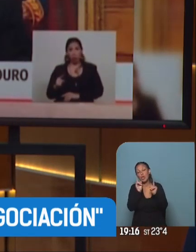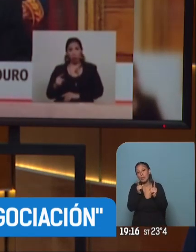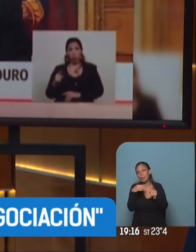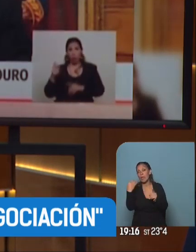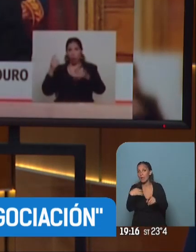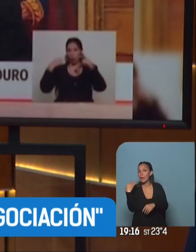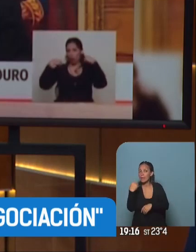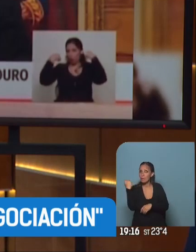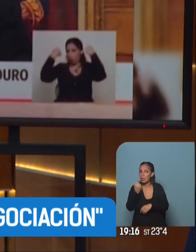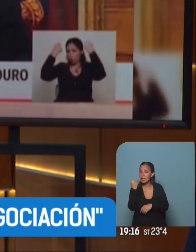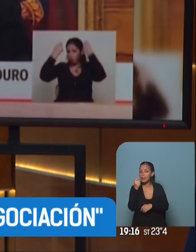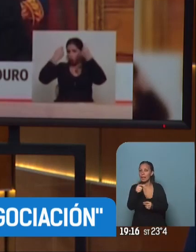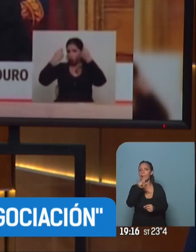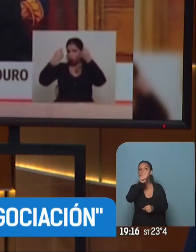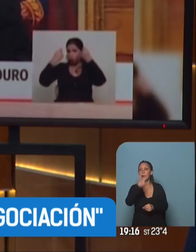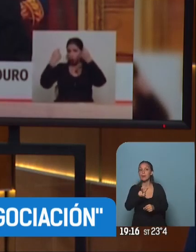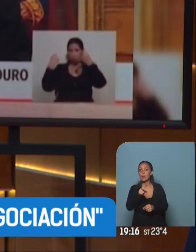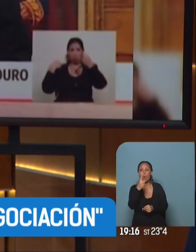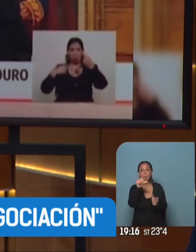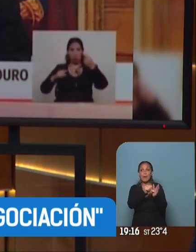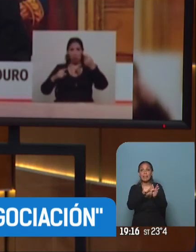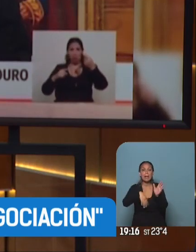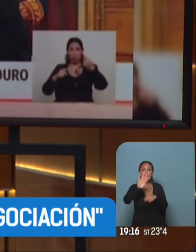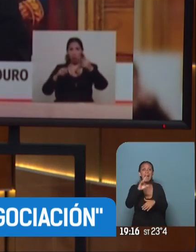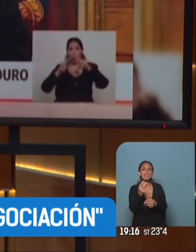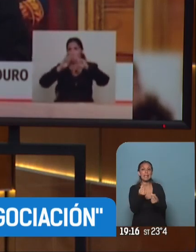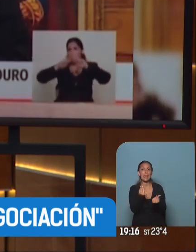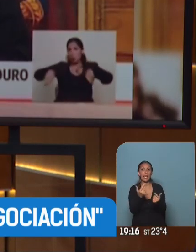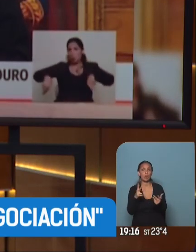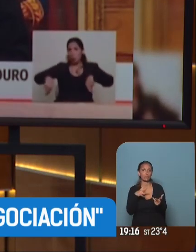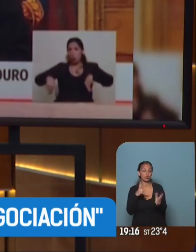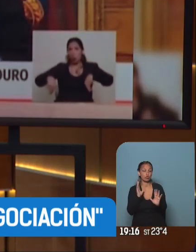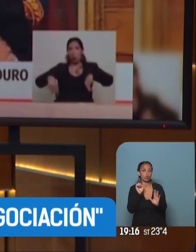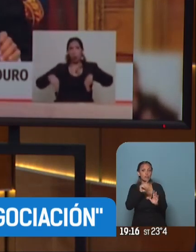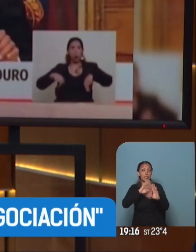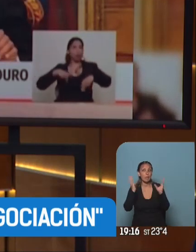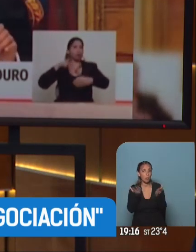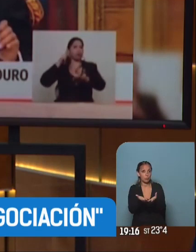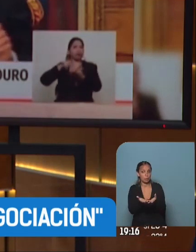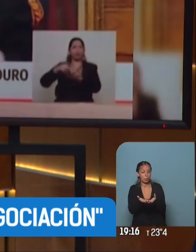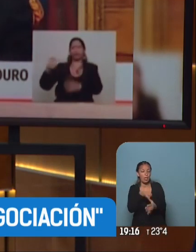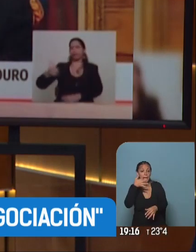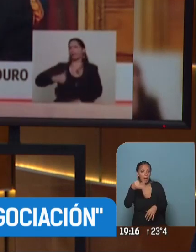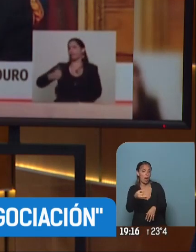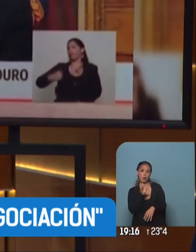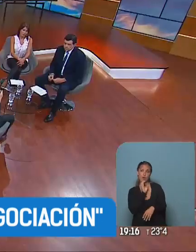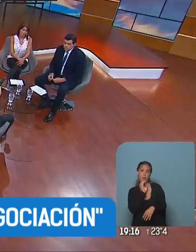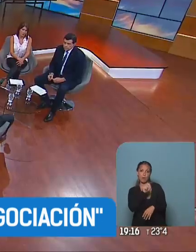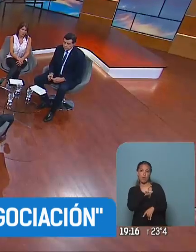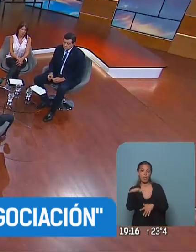cuenta es que Venezuela es uno de los países más ricos del mundo. Y la ironía de la situación